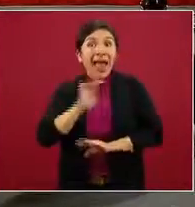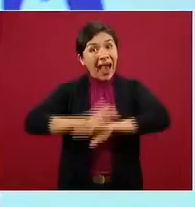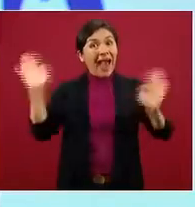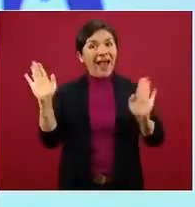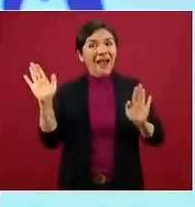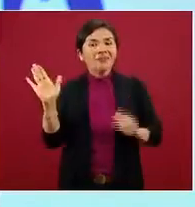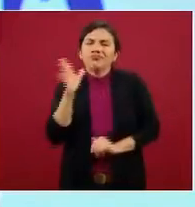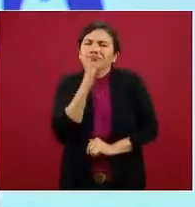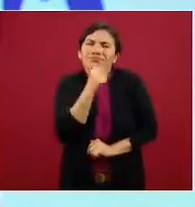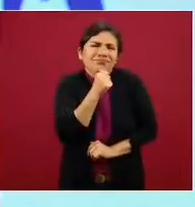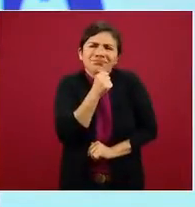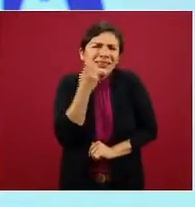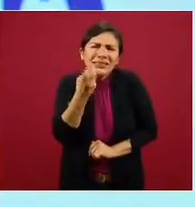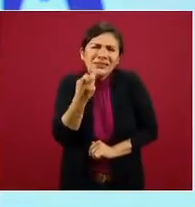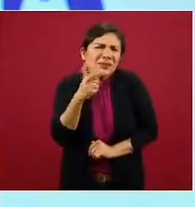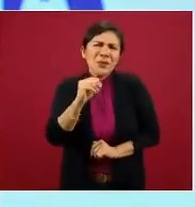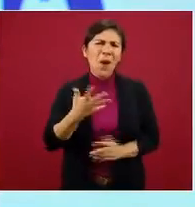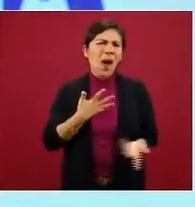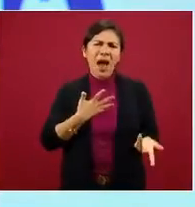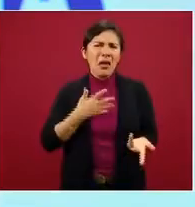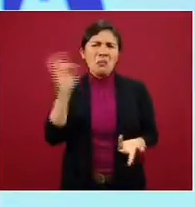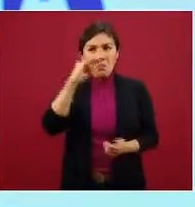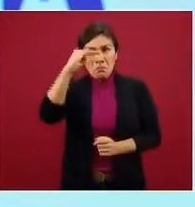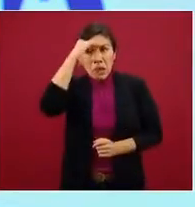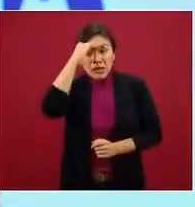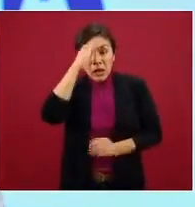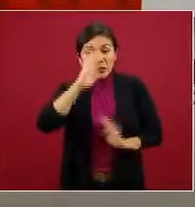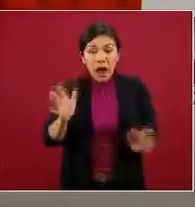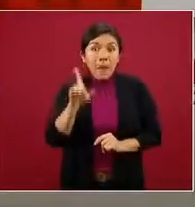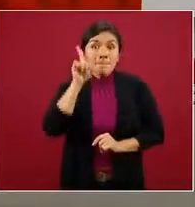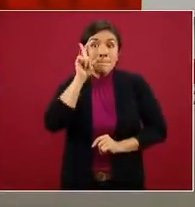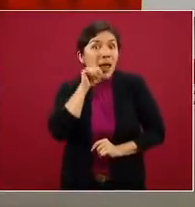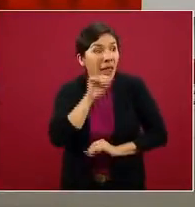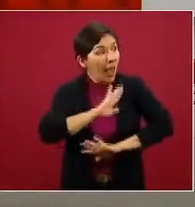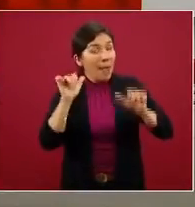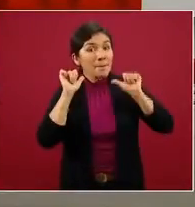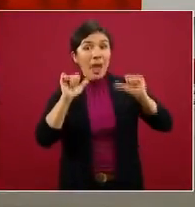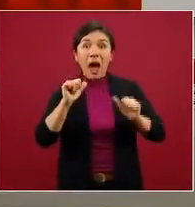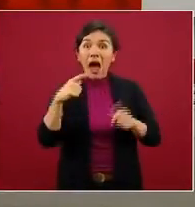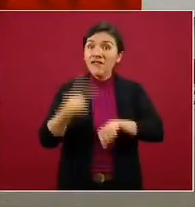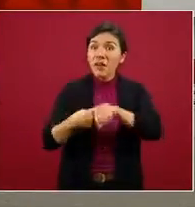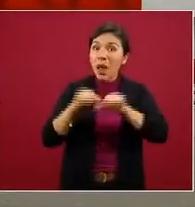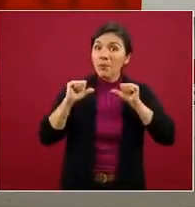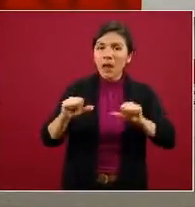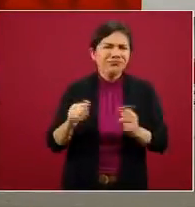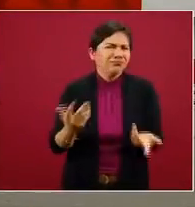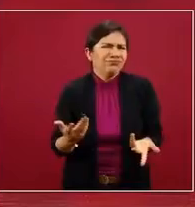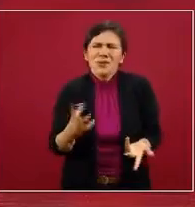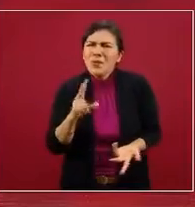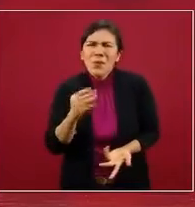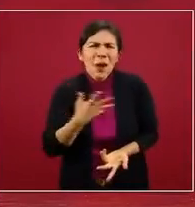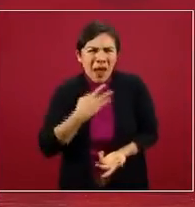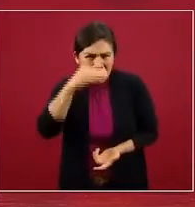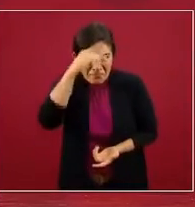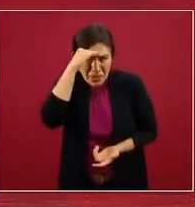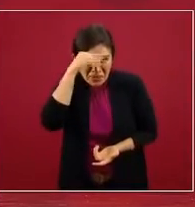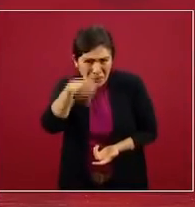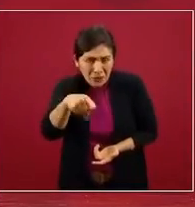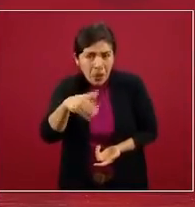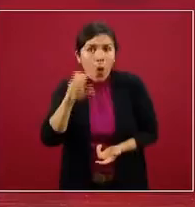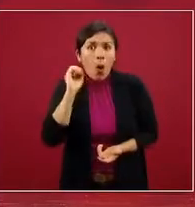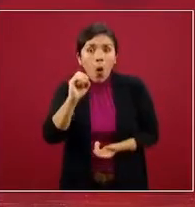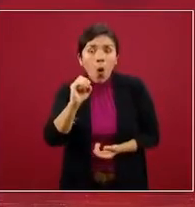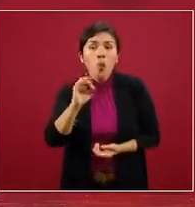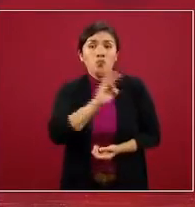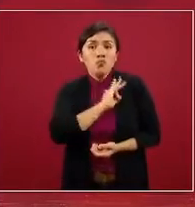Es completamente irreal suponer que la epidemia se puede parar de un día a otro. De hecho, es irreal pensar que se puede